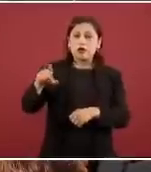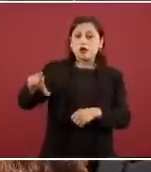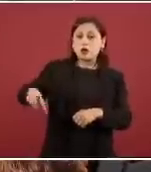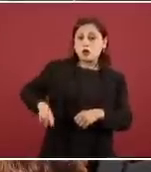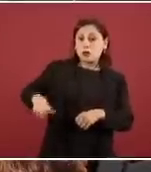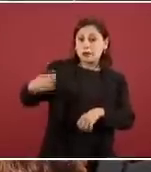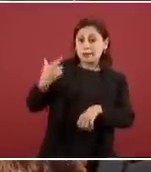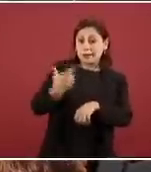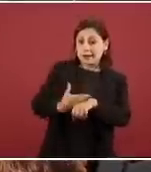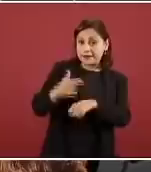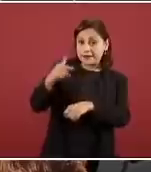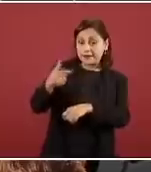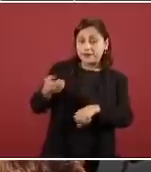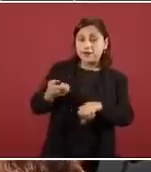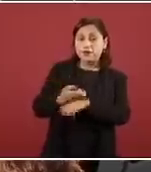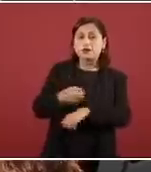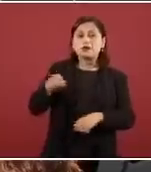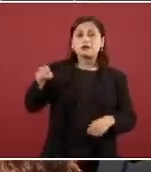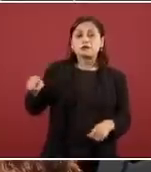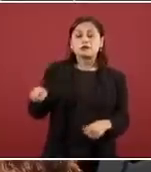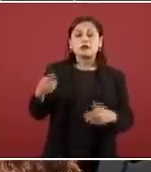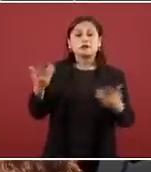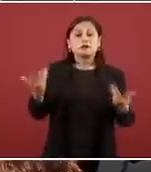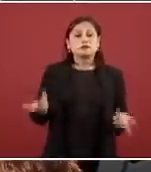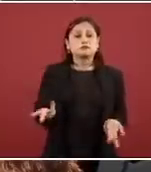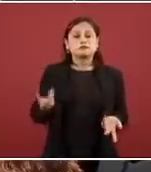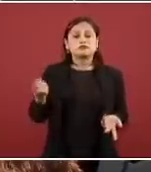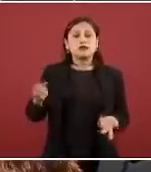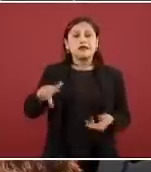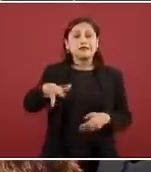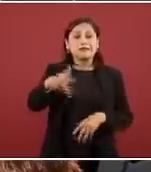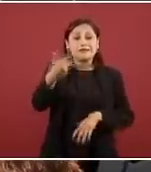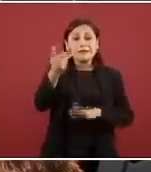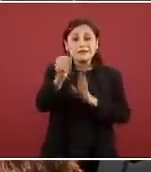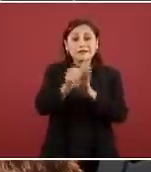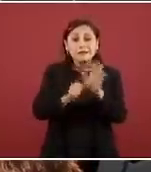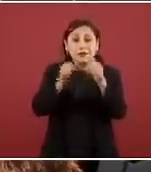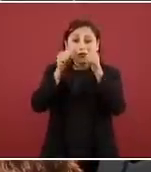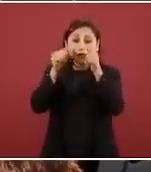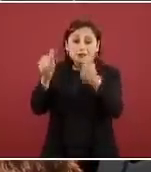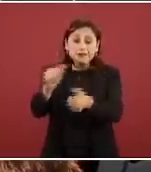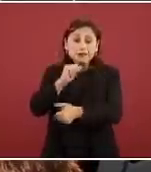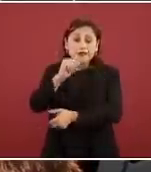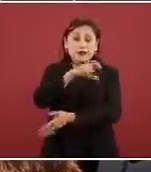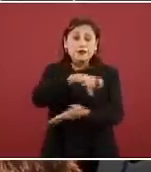pasaron 3 meses sin atender, cubrir los gastos.